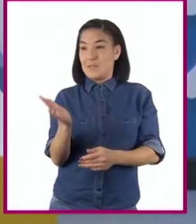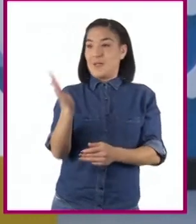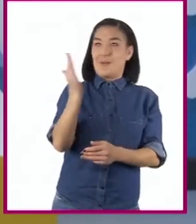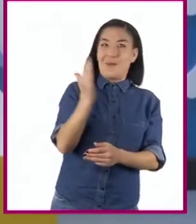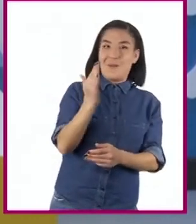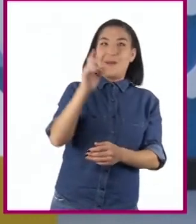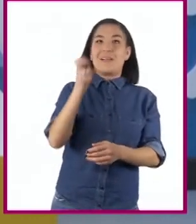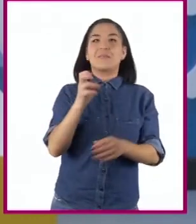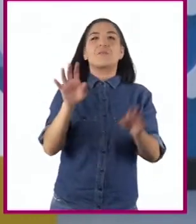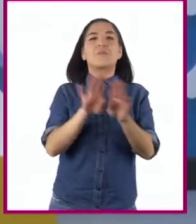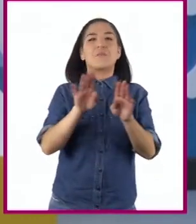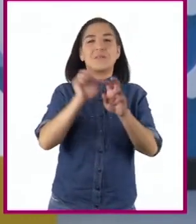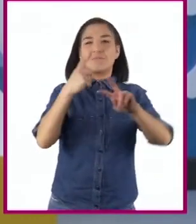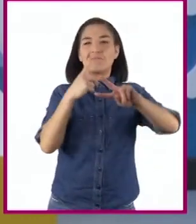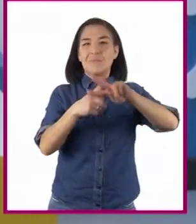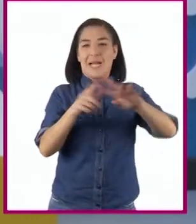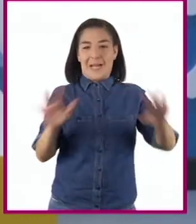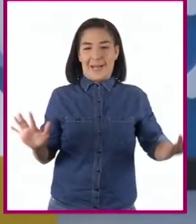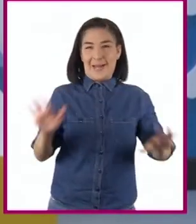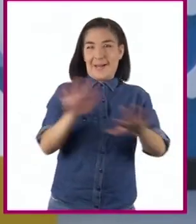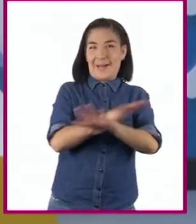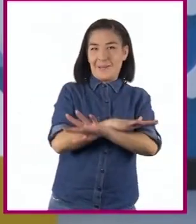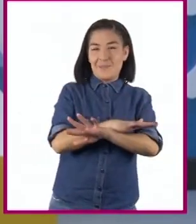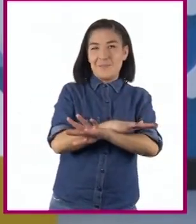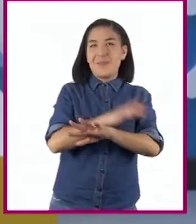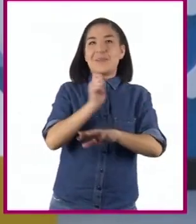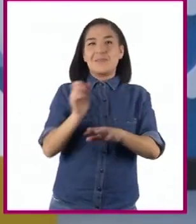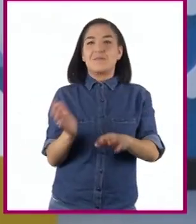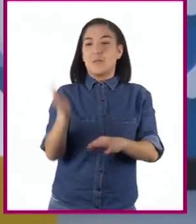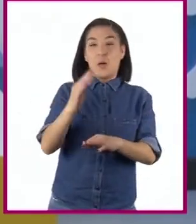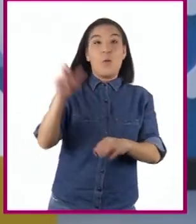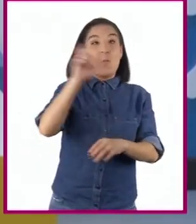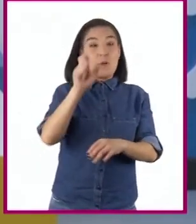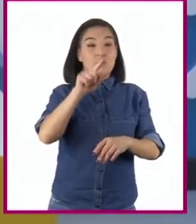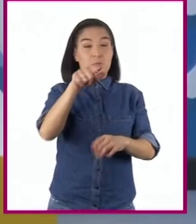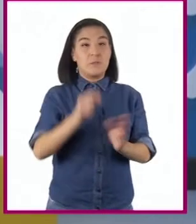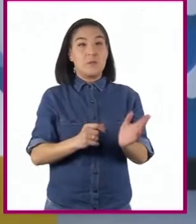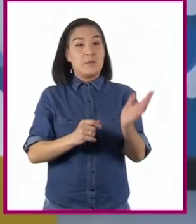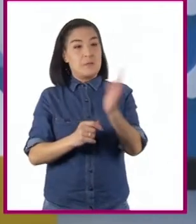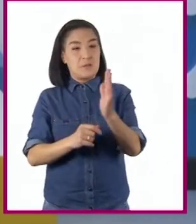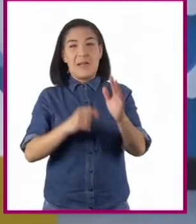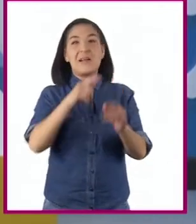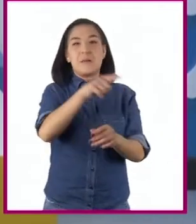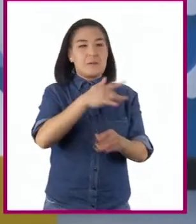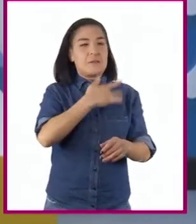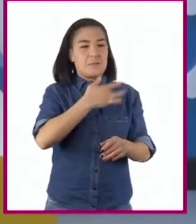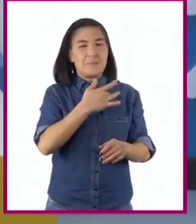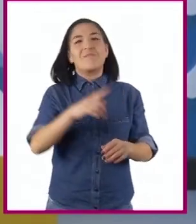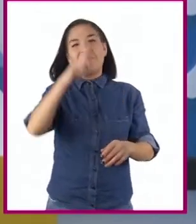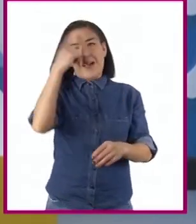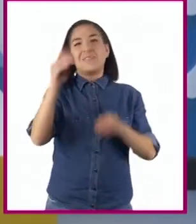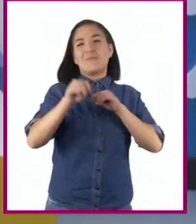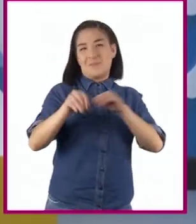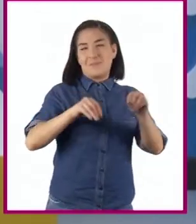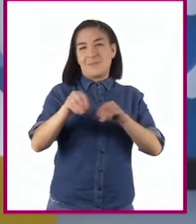se modificó el ángulo. Si la nueva magnitud es mayor que la fricción, los objetos empezarán a mover.